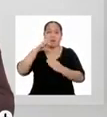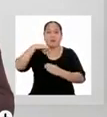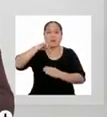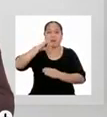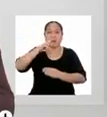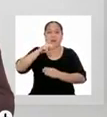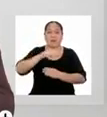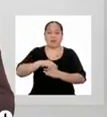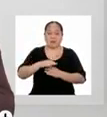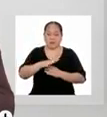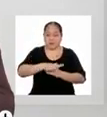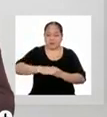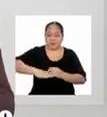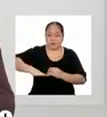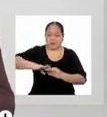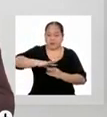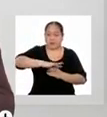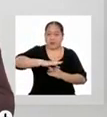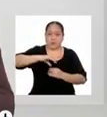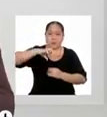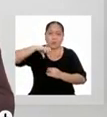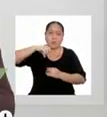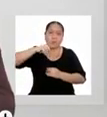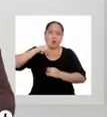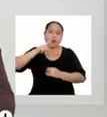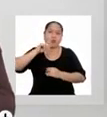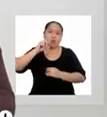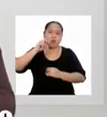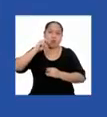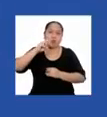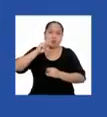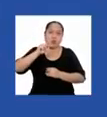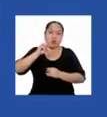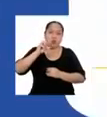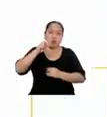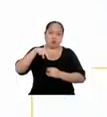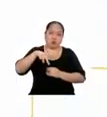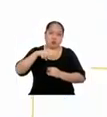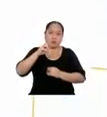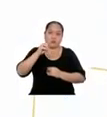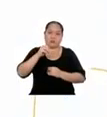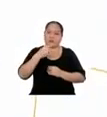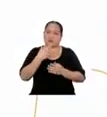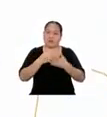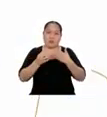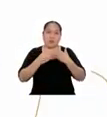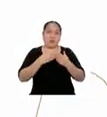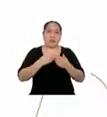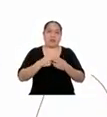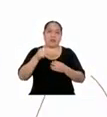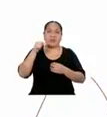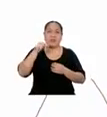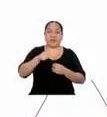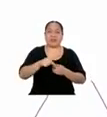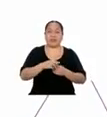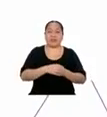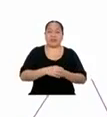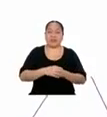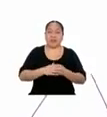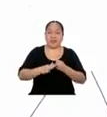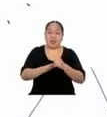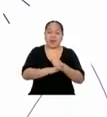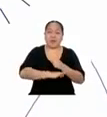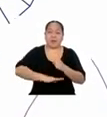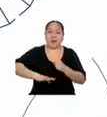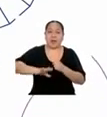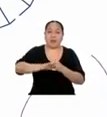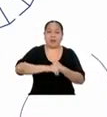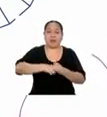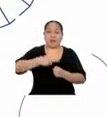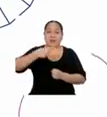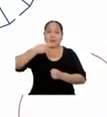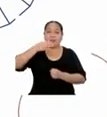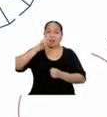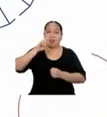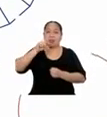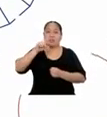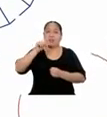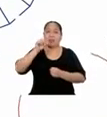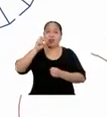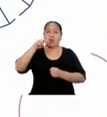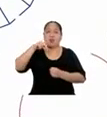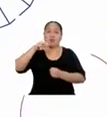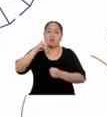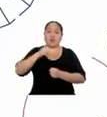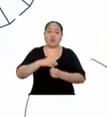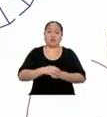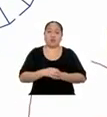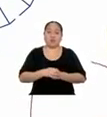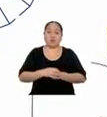base un polígono cualquiera. Te explico con imágenes. En nuestro caso, la base es un hexágono y sus caras laterales